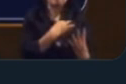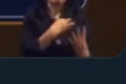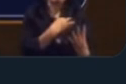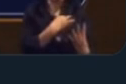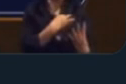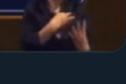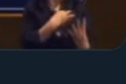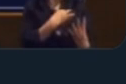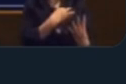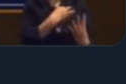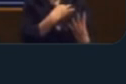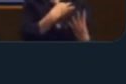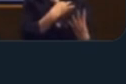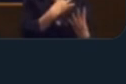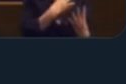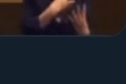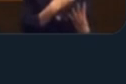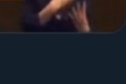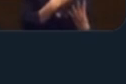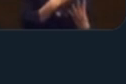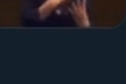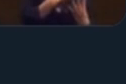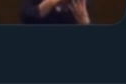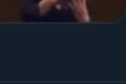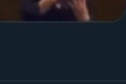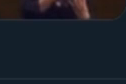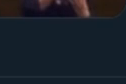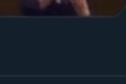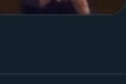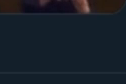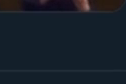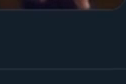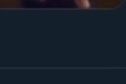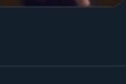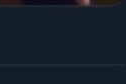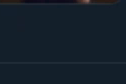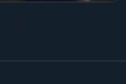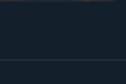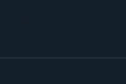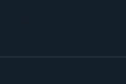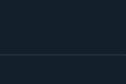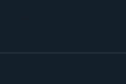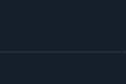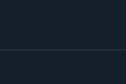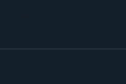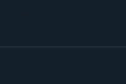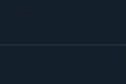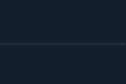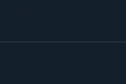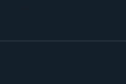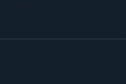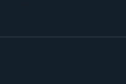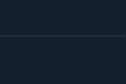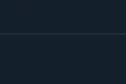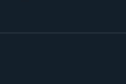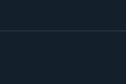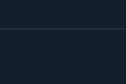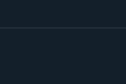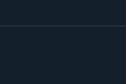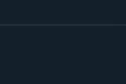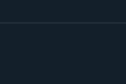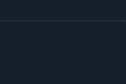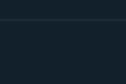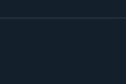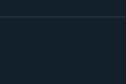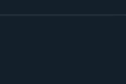reconciliación es decirnos la verdad de lado Y de lado y entender que si censuramos la violencia es cualquier tipo de violencia Pero además